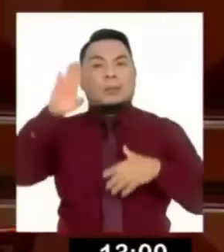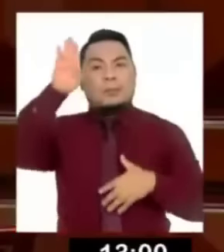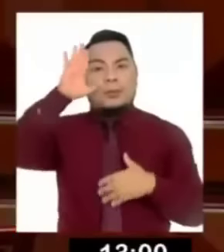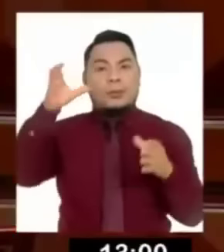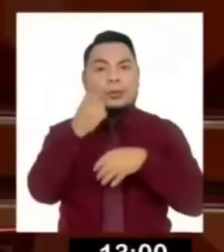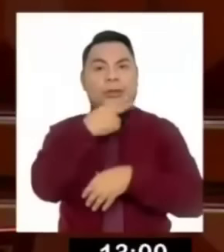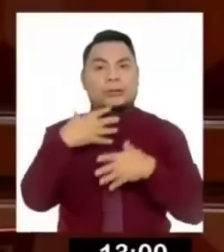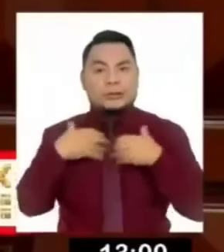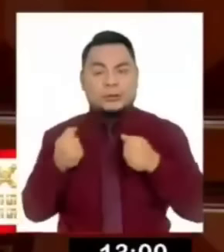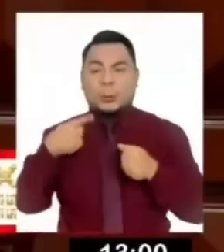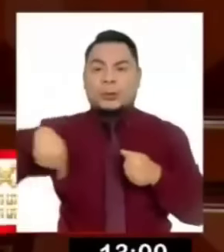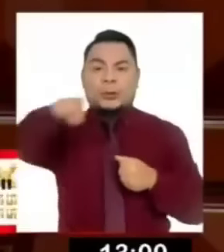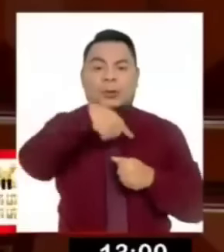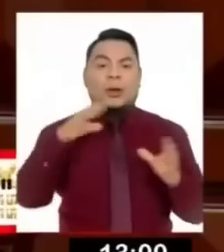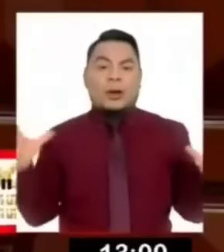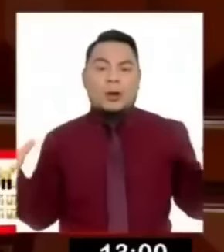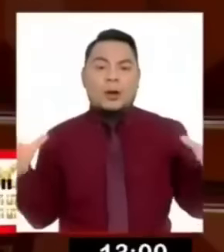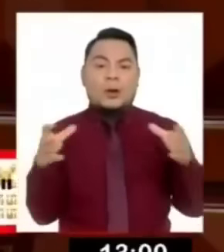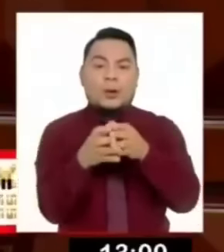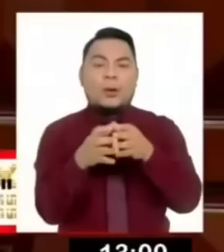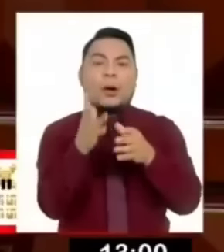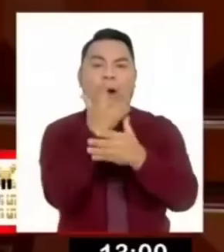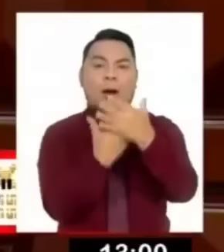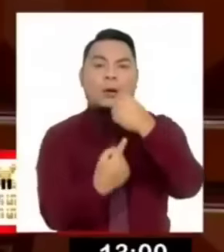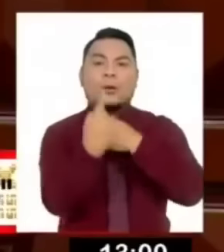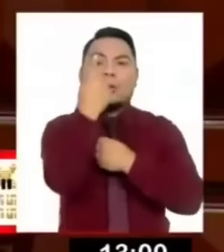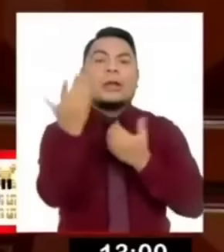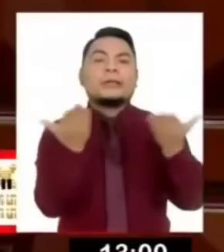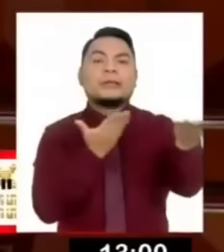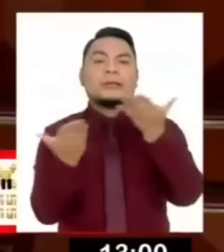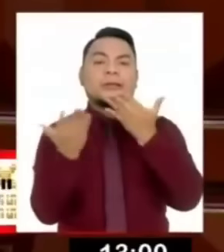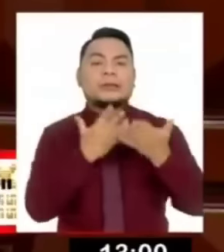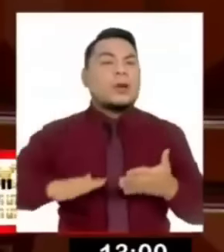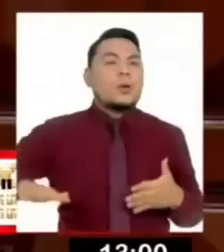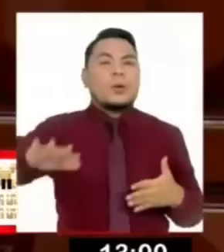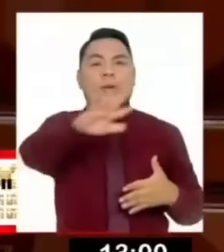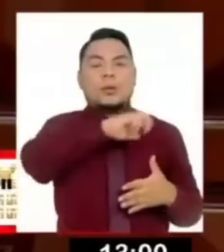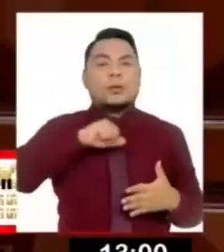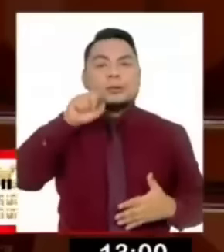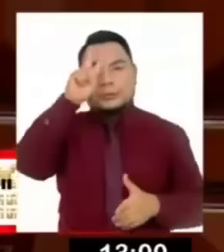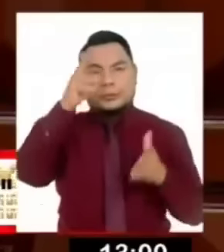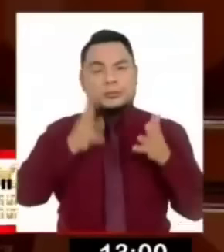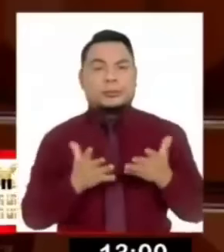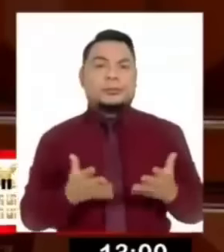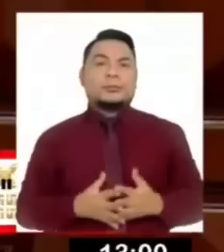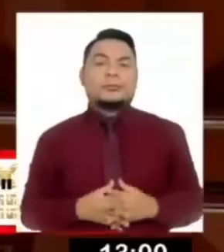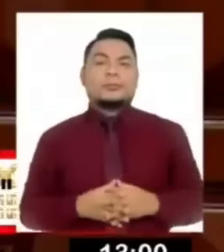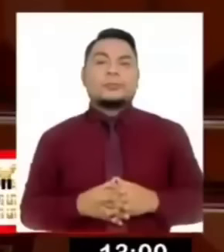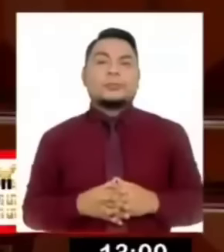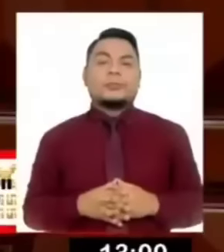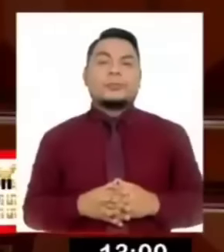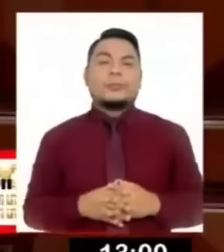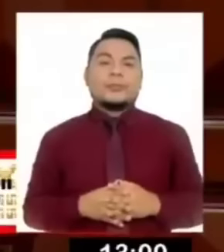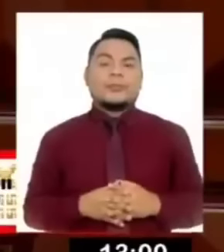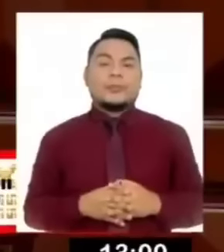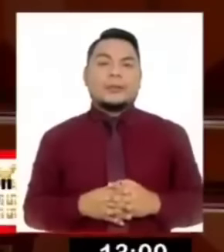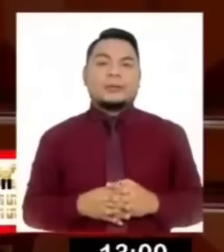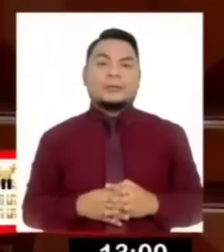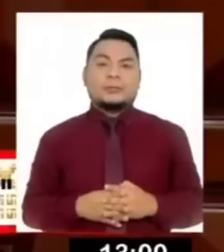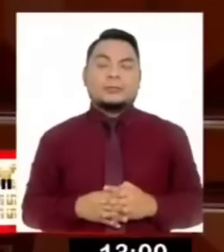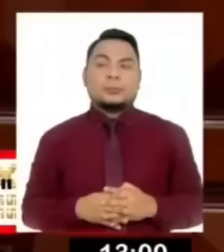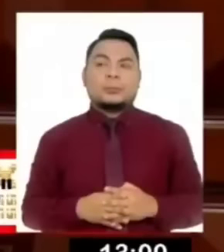Policía Nacional, todos en un solo gran sistema que preste al servicio de todos los habitantes del país.